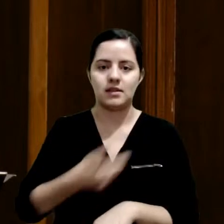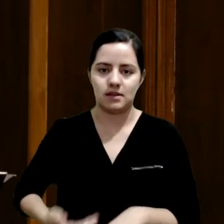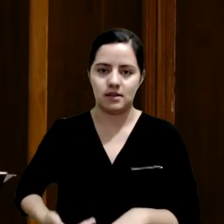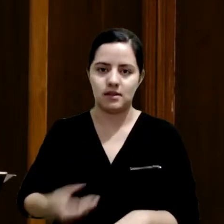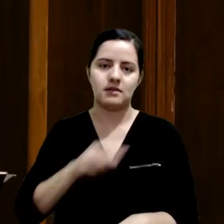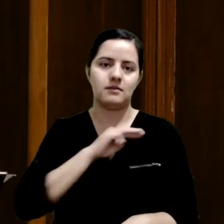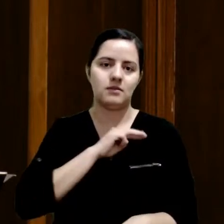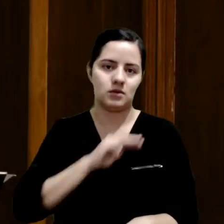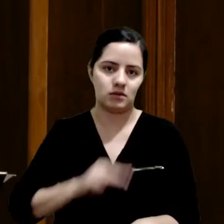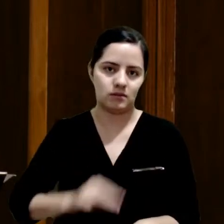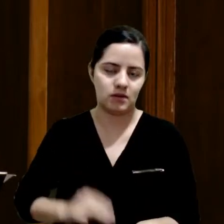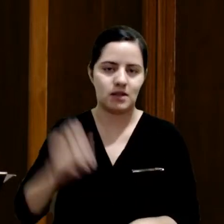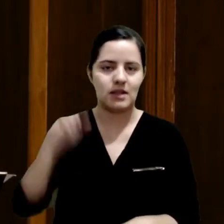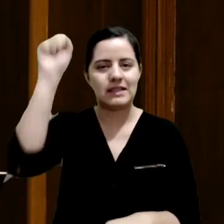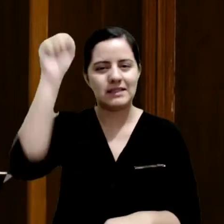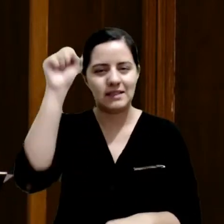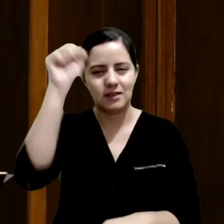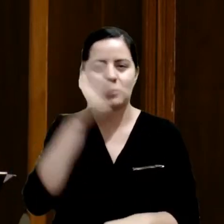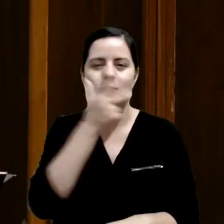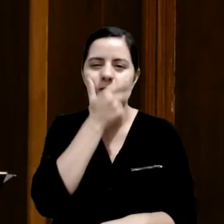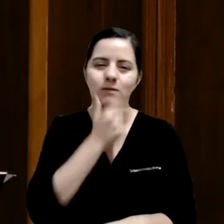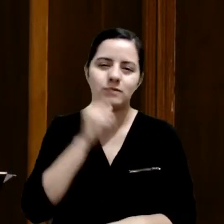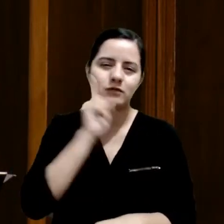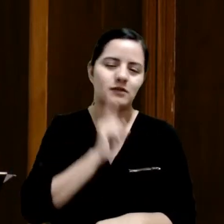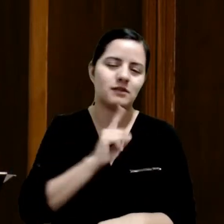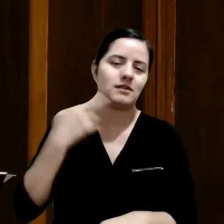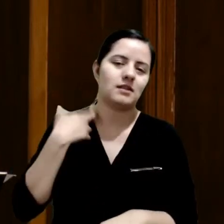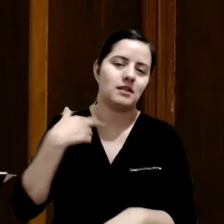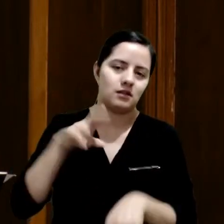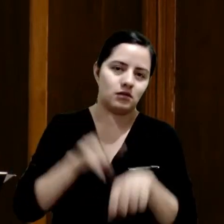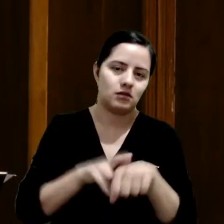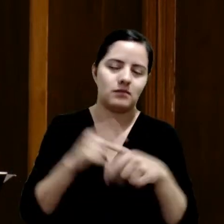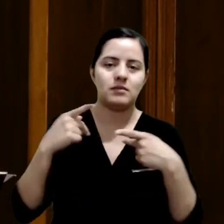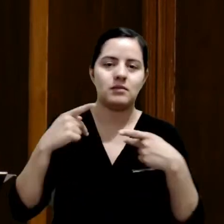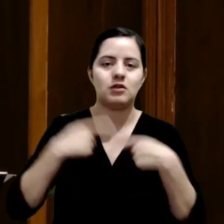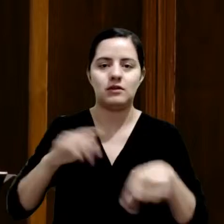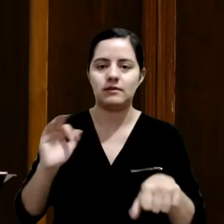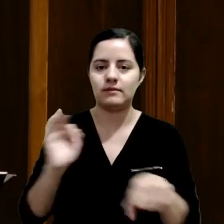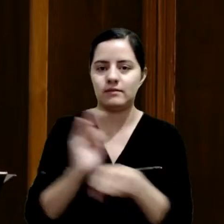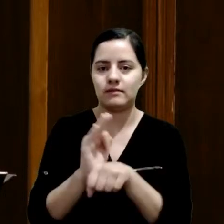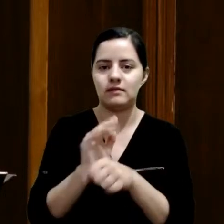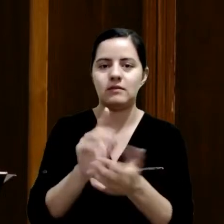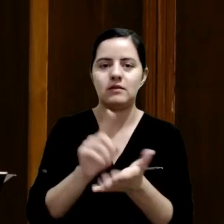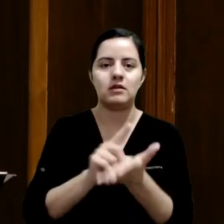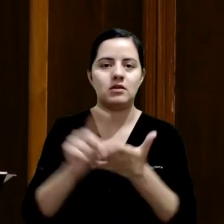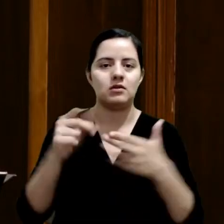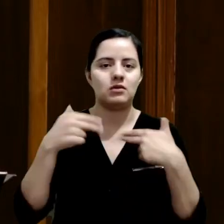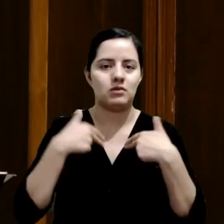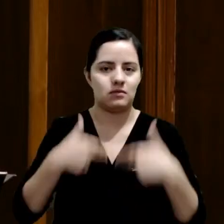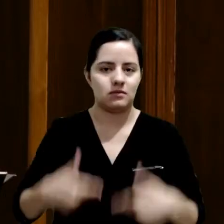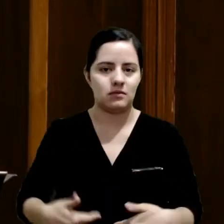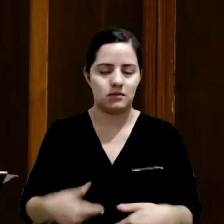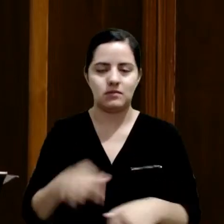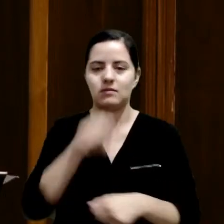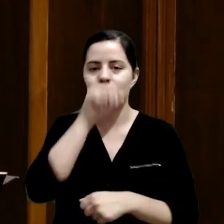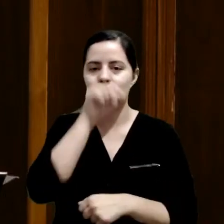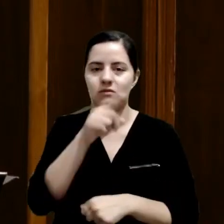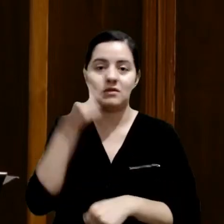municipales, síndicas, síndicos, regidores, regidoras, personas defensoras de derechos humanos y directivos